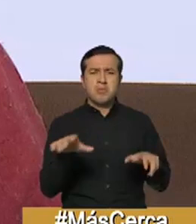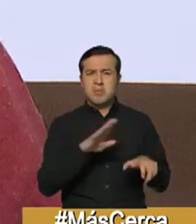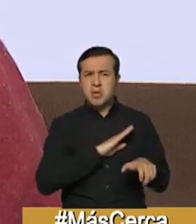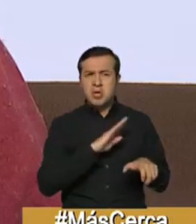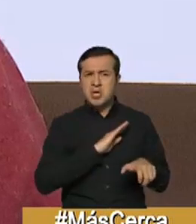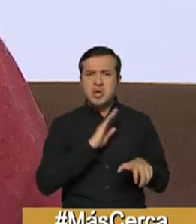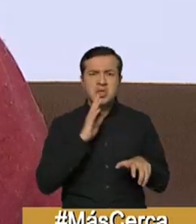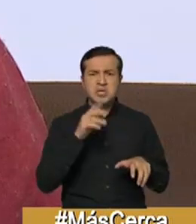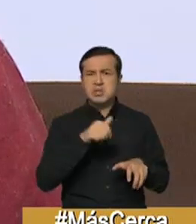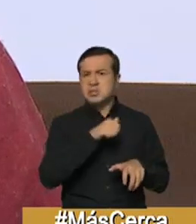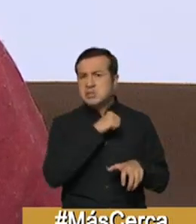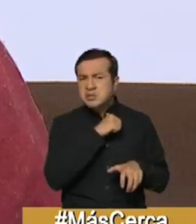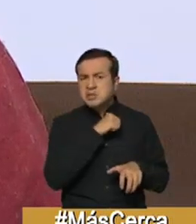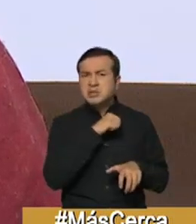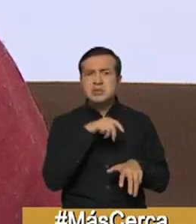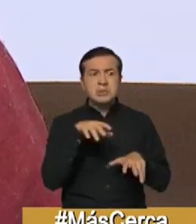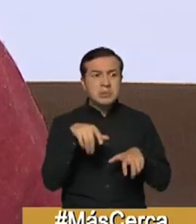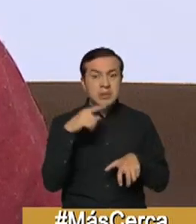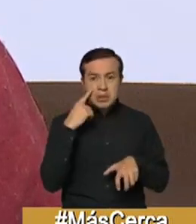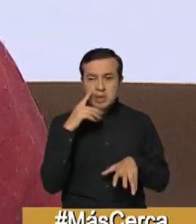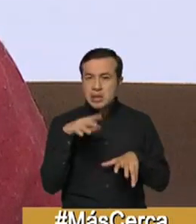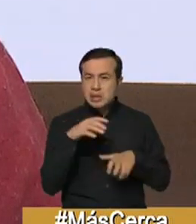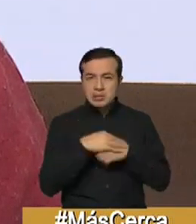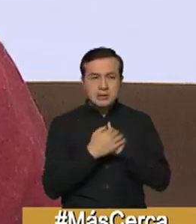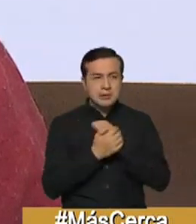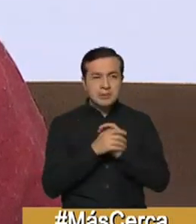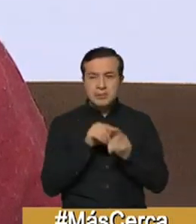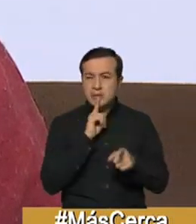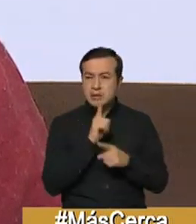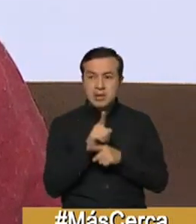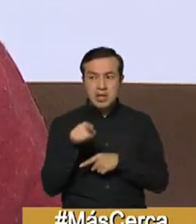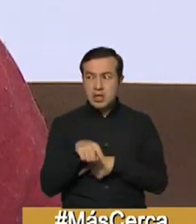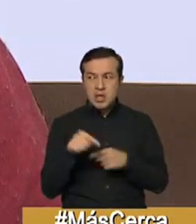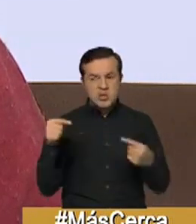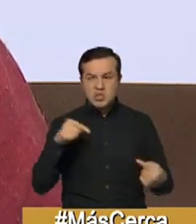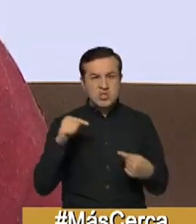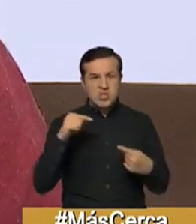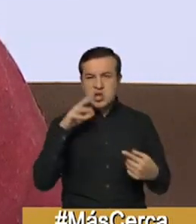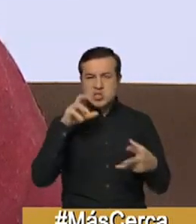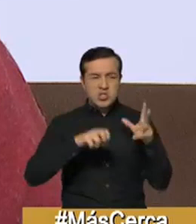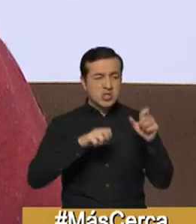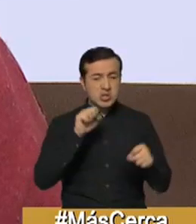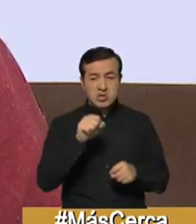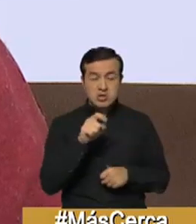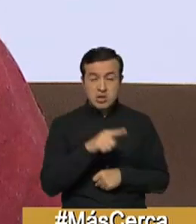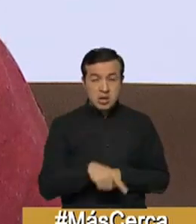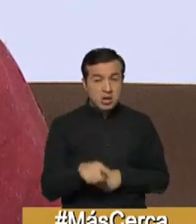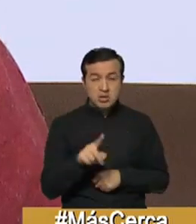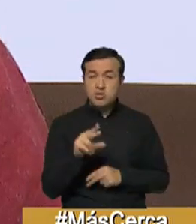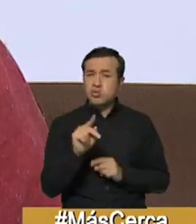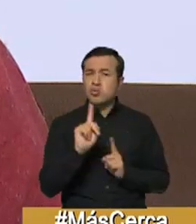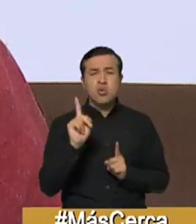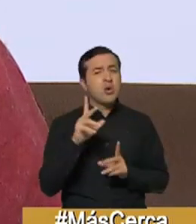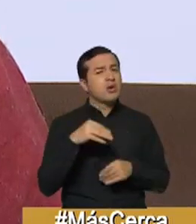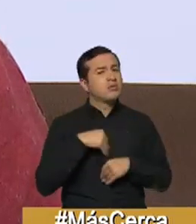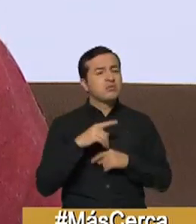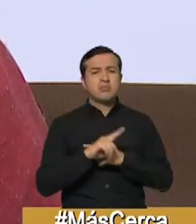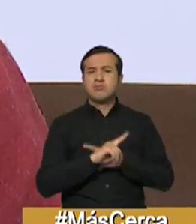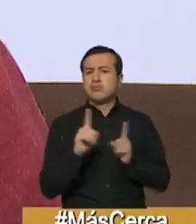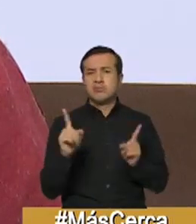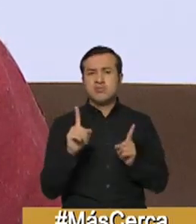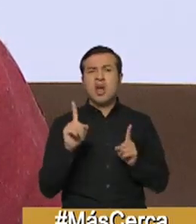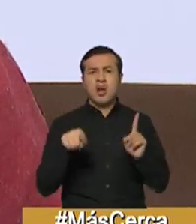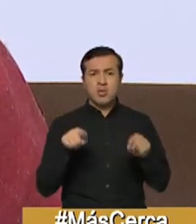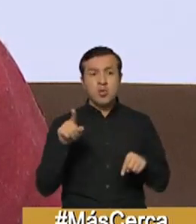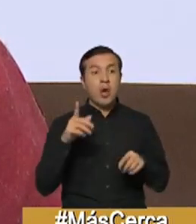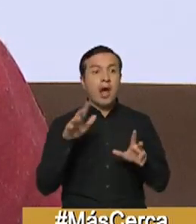pitbull y buscan perritos con quienes pueden entrenar. Eso también hay que tener muy en cuenta, hay